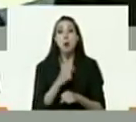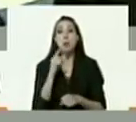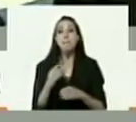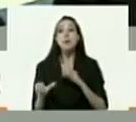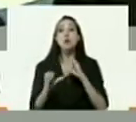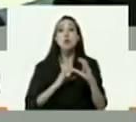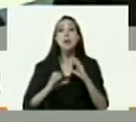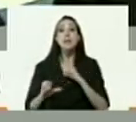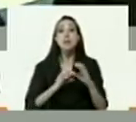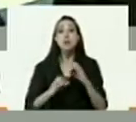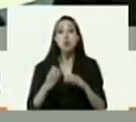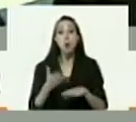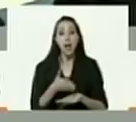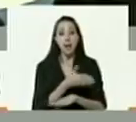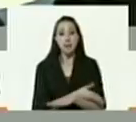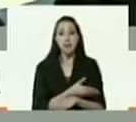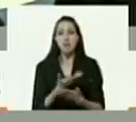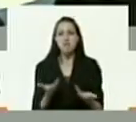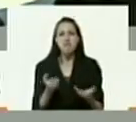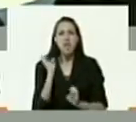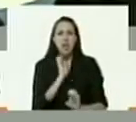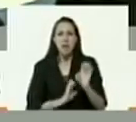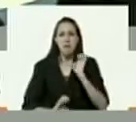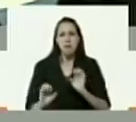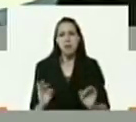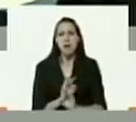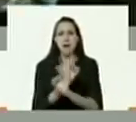que teníamos con ella es para evaluar las posibilidades de